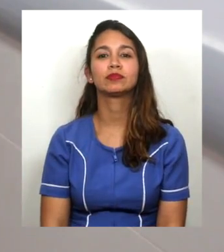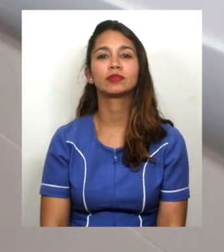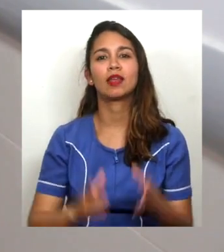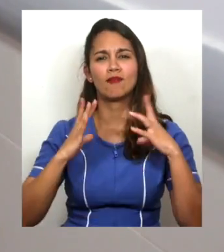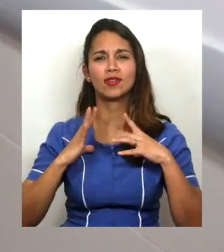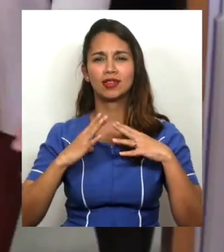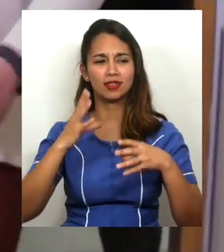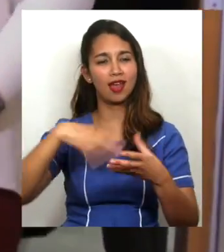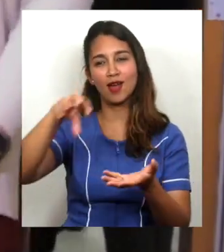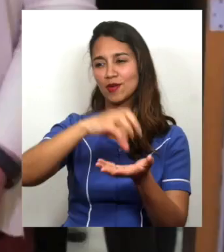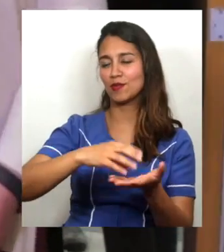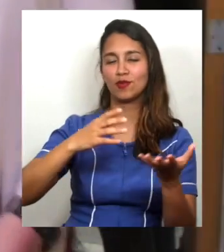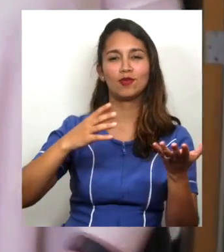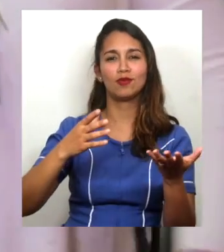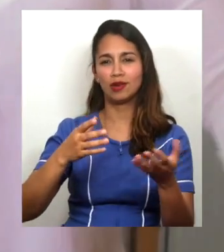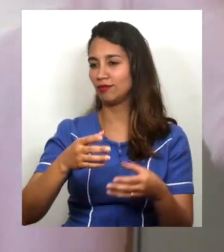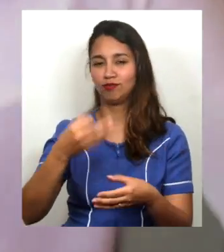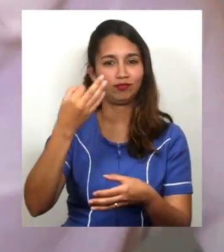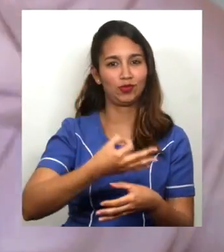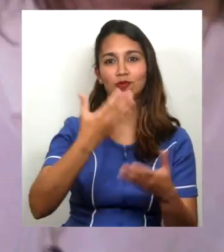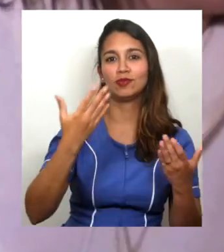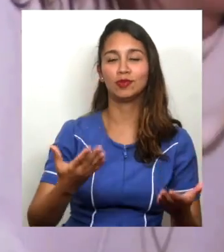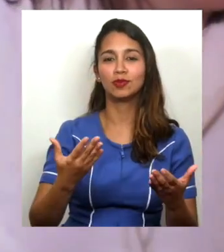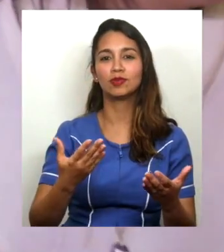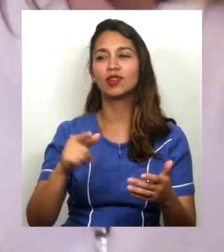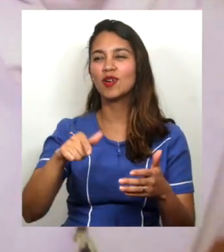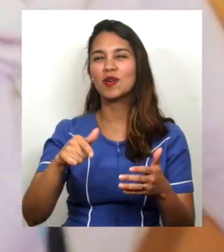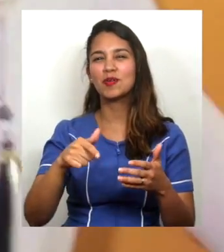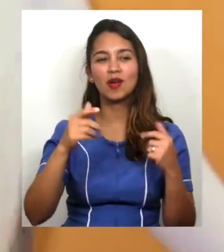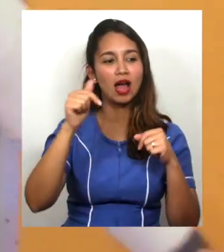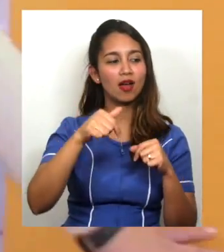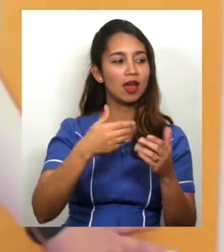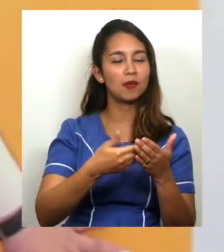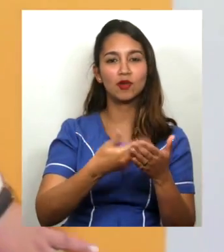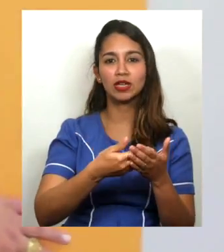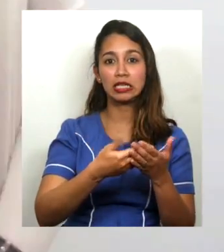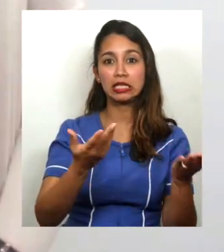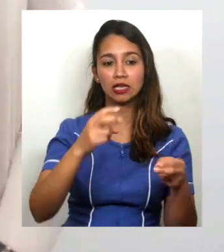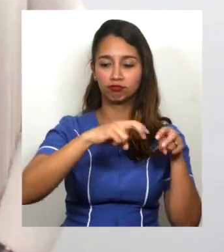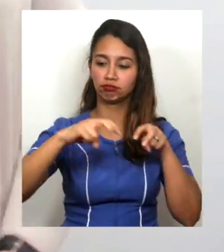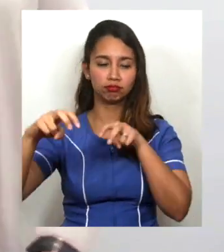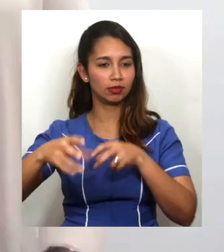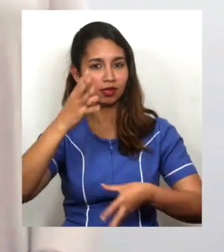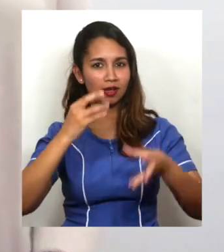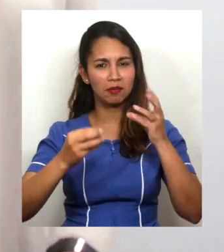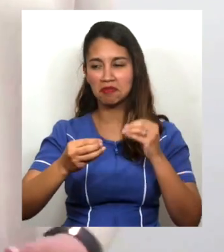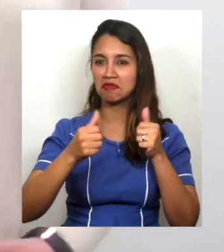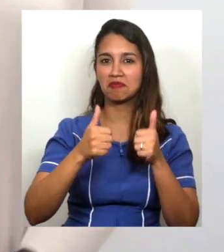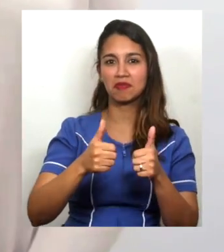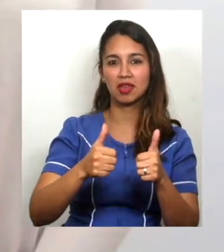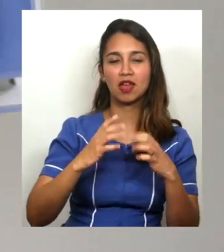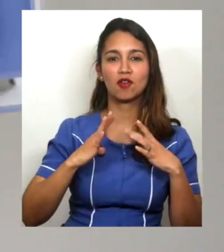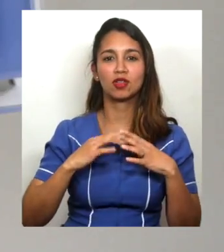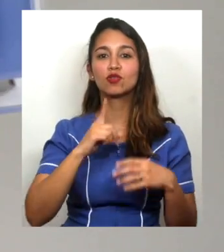comuna es total, y eso se reflejó en las distintas ceremonias realizadas para destacar estos hitos. La primera fue el término de obras del SECOF